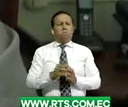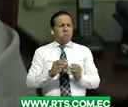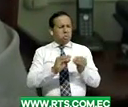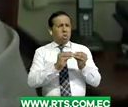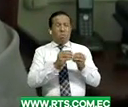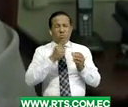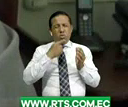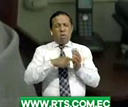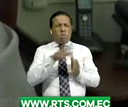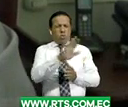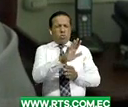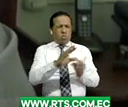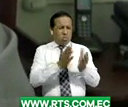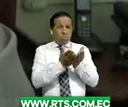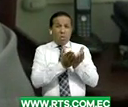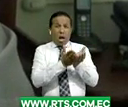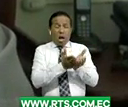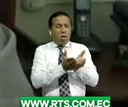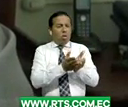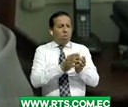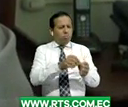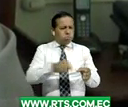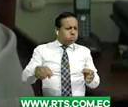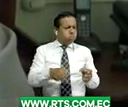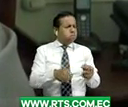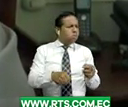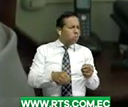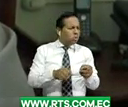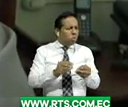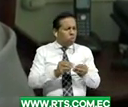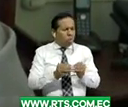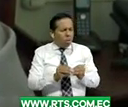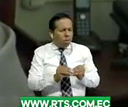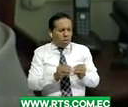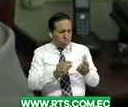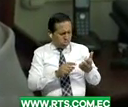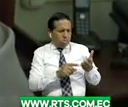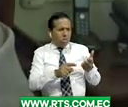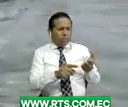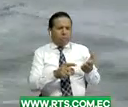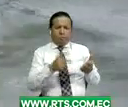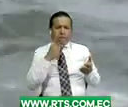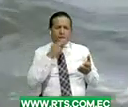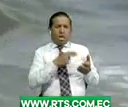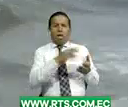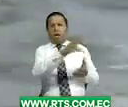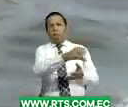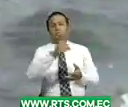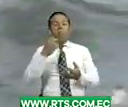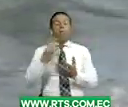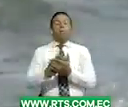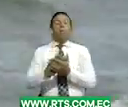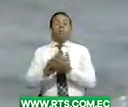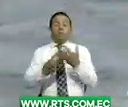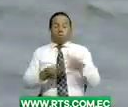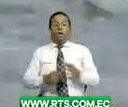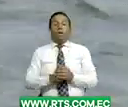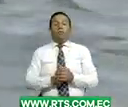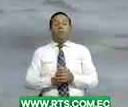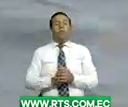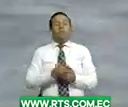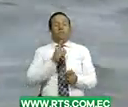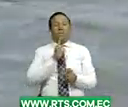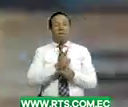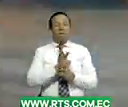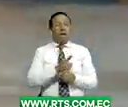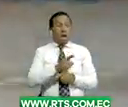coinciden el número de serie y que no tenían documentación de las embarcaciones. Según la autoridad, se vio poca la colaboración